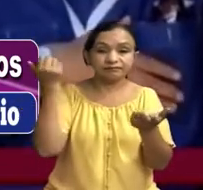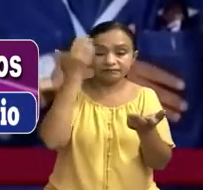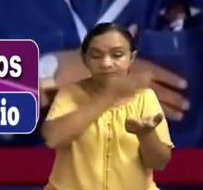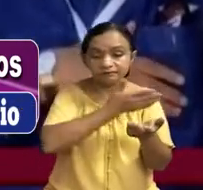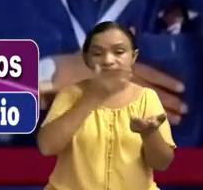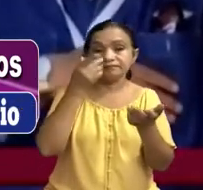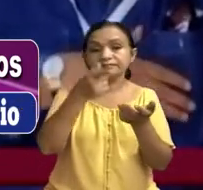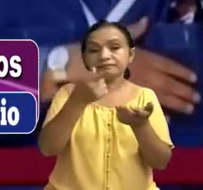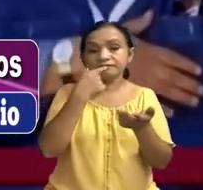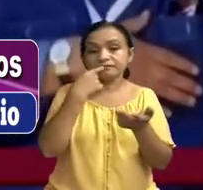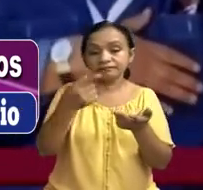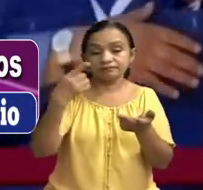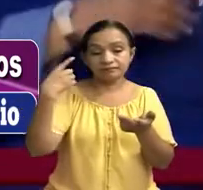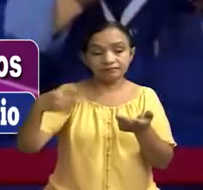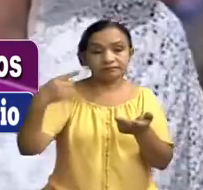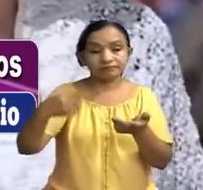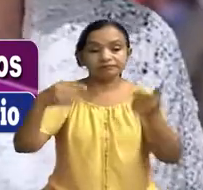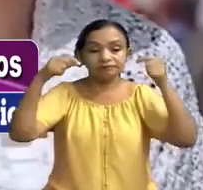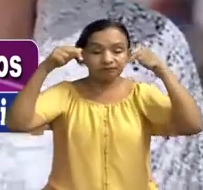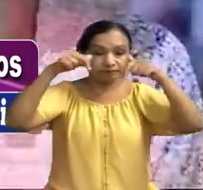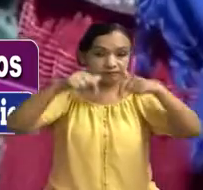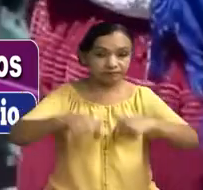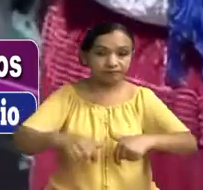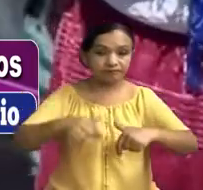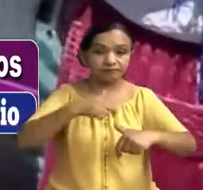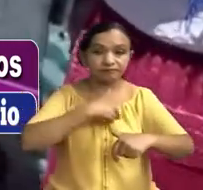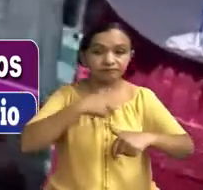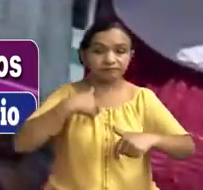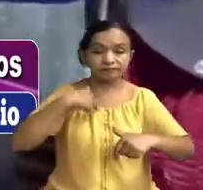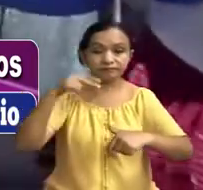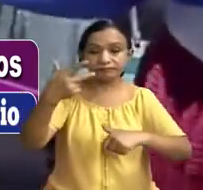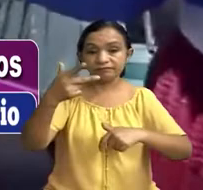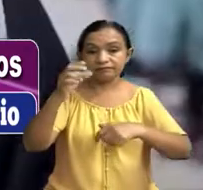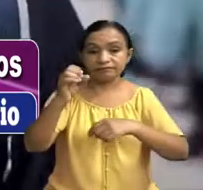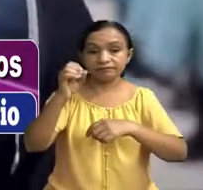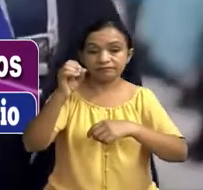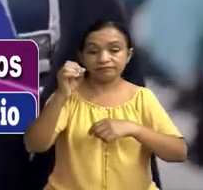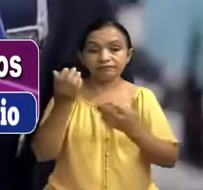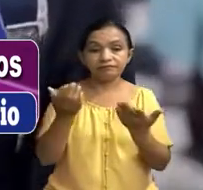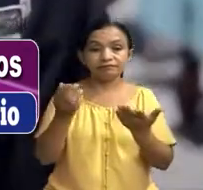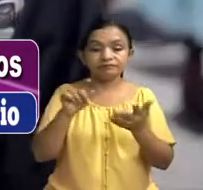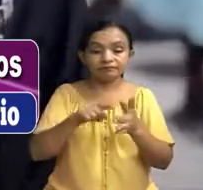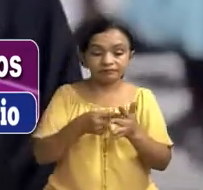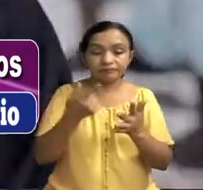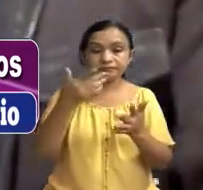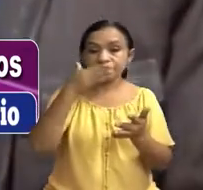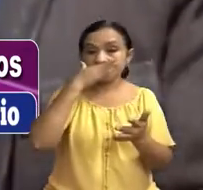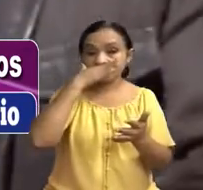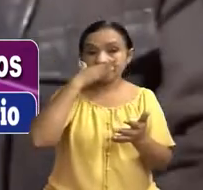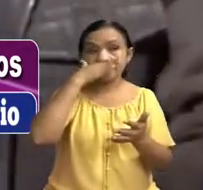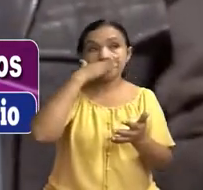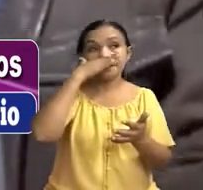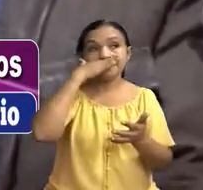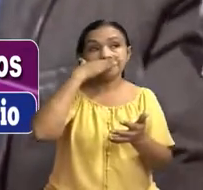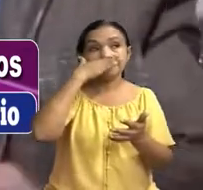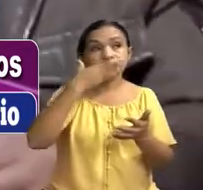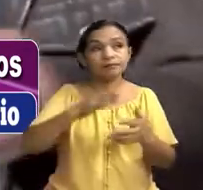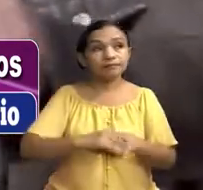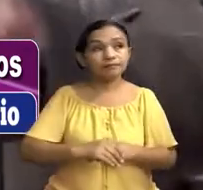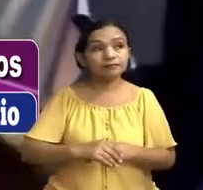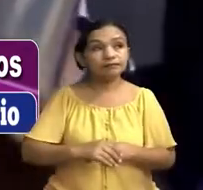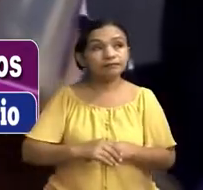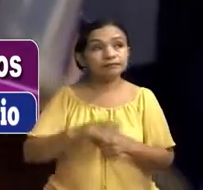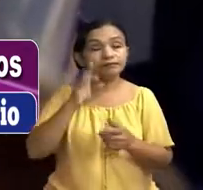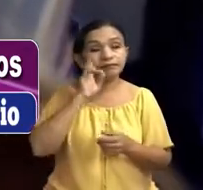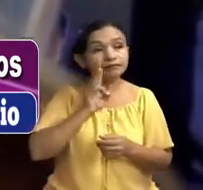reivindicados, como lo reivindicamos nosotros a partir de los años 80 con la Revolución Sandinista, ¿verdad? Y esto que